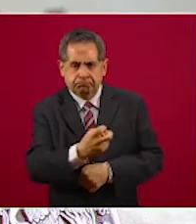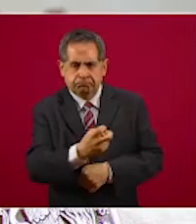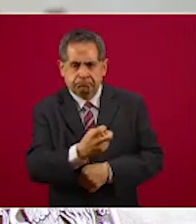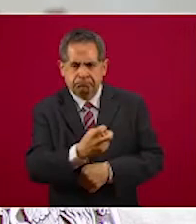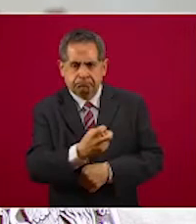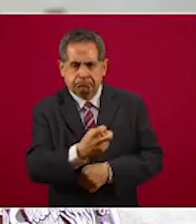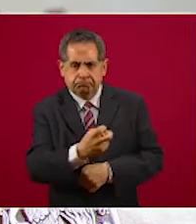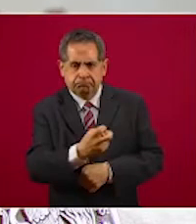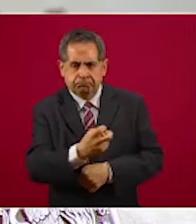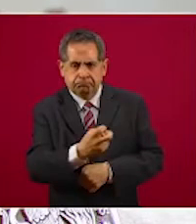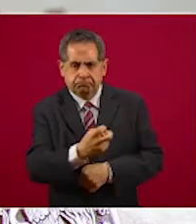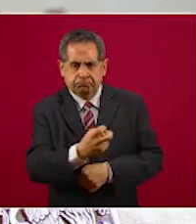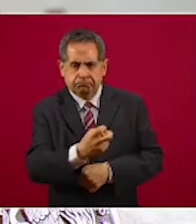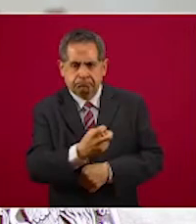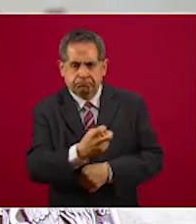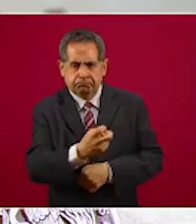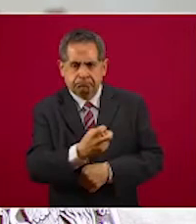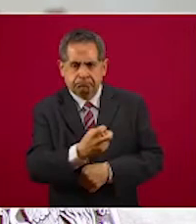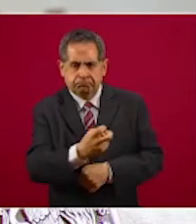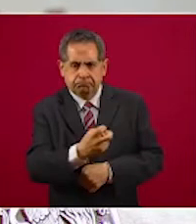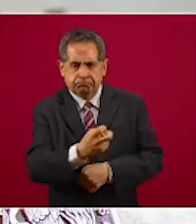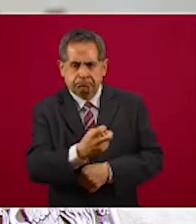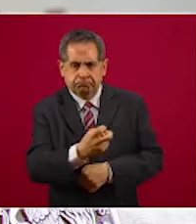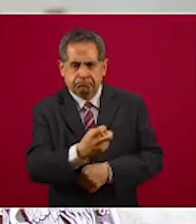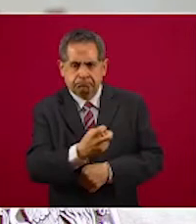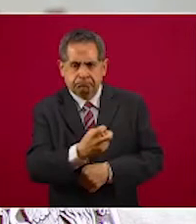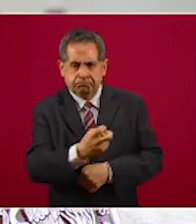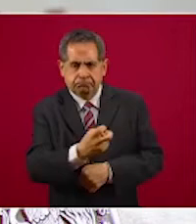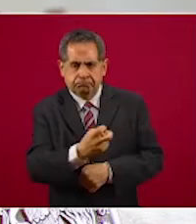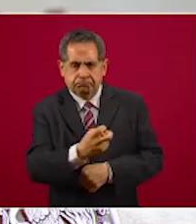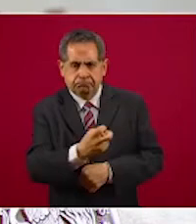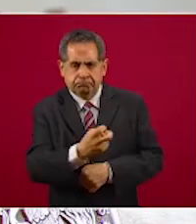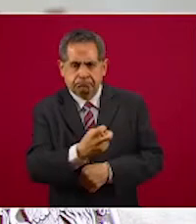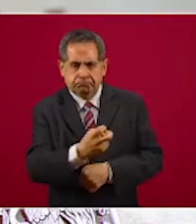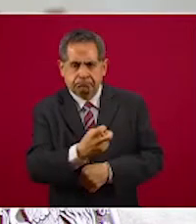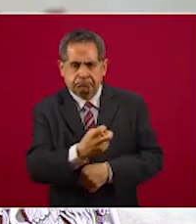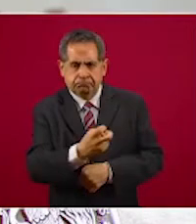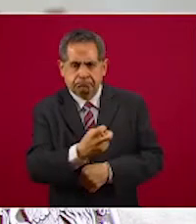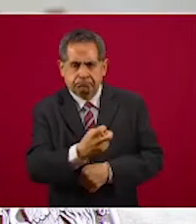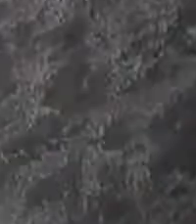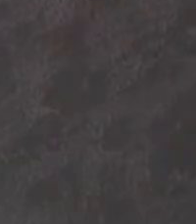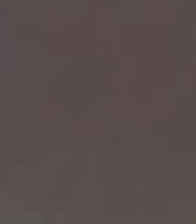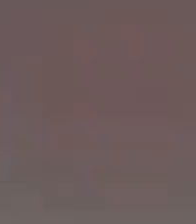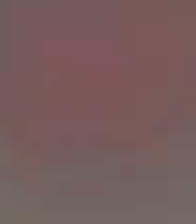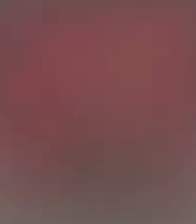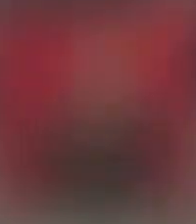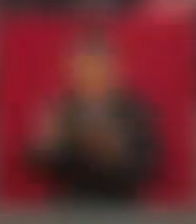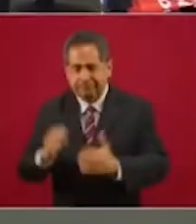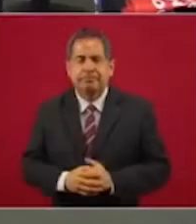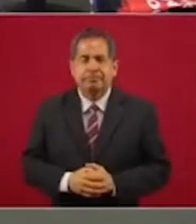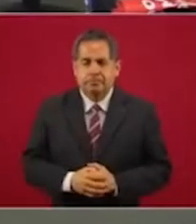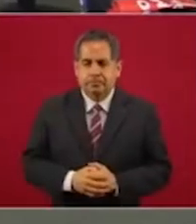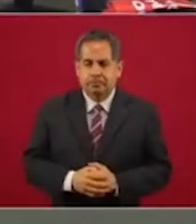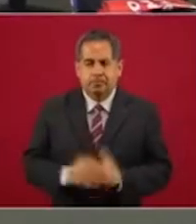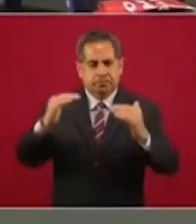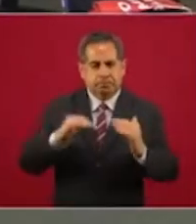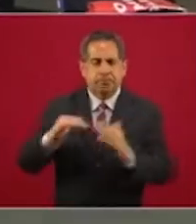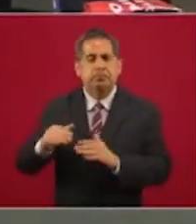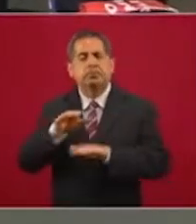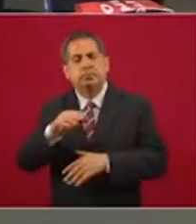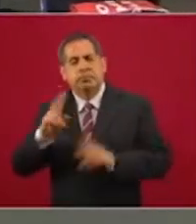consideró contundente informó míster político nos vemos el próximo vídeo vamos a abrir para